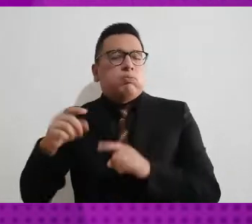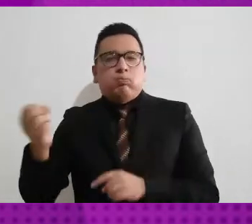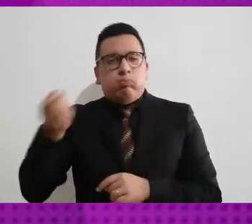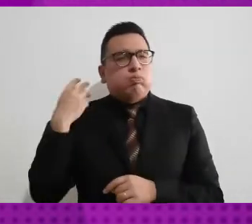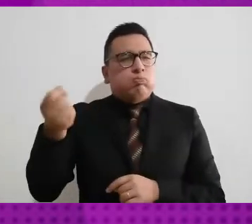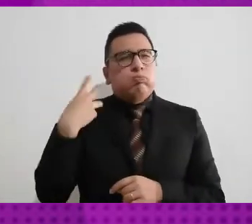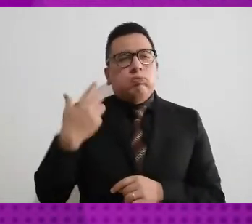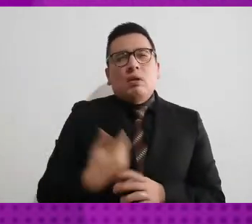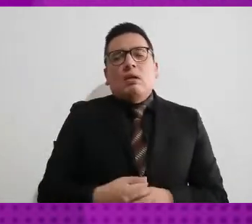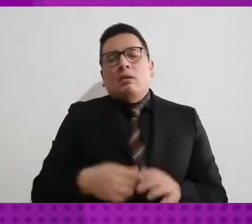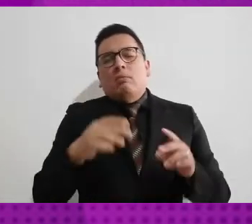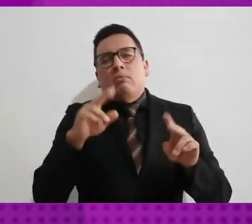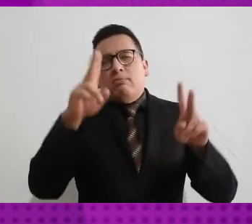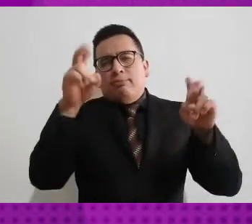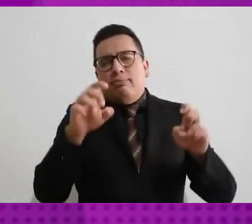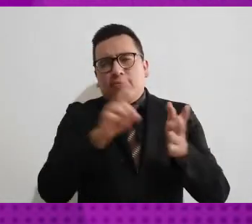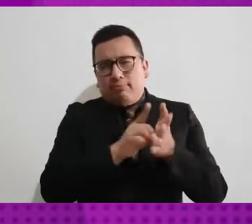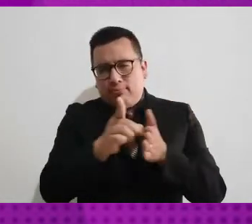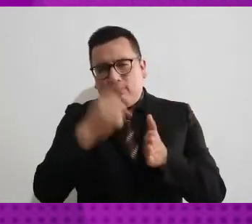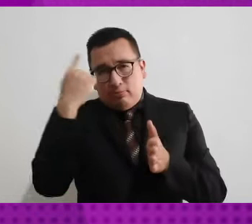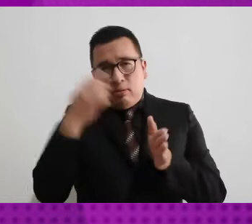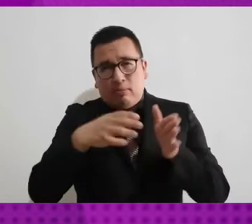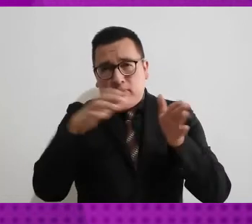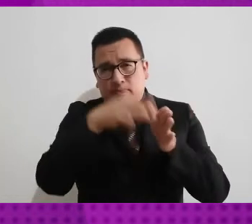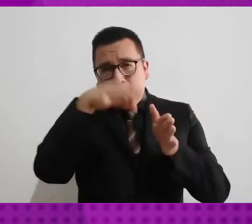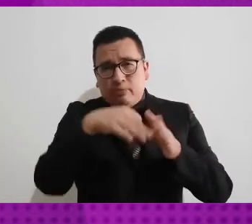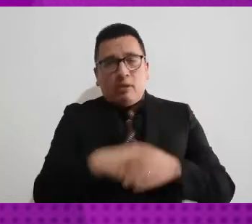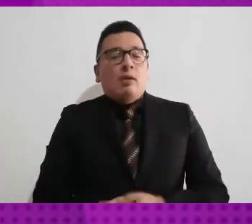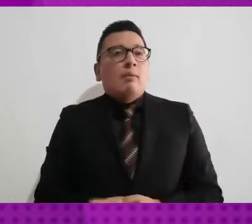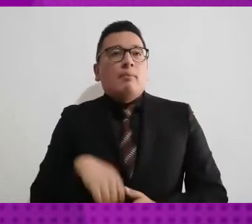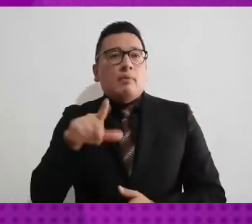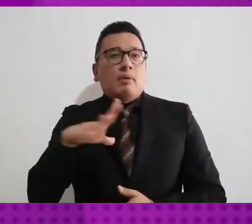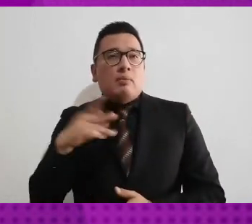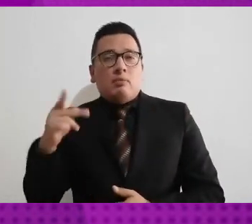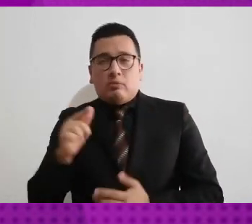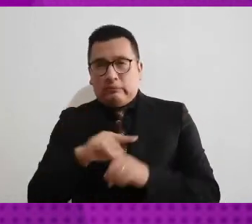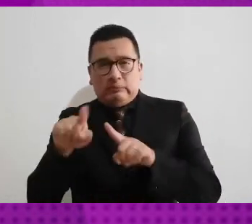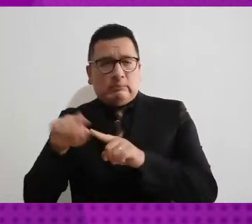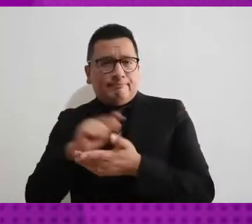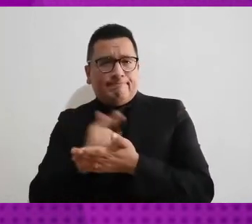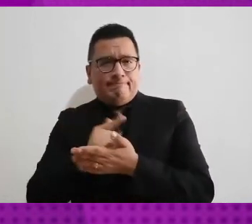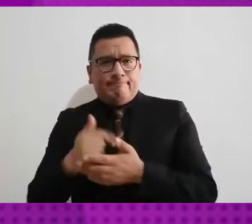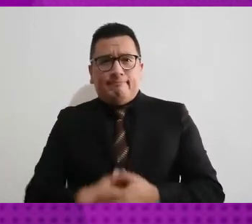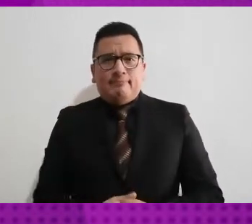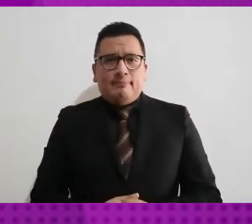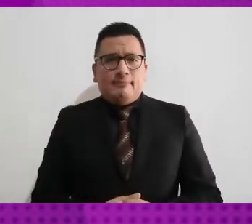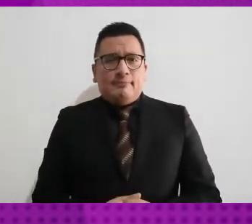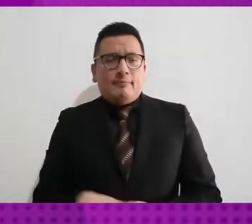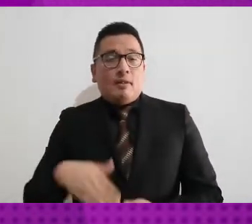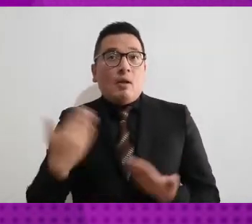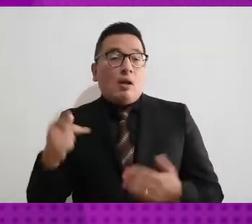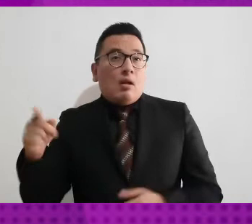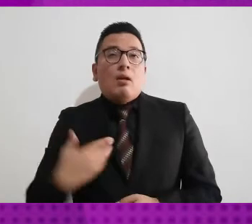foros nacionales e internacionales relacionados con el derecho electoral, también autor de varios libros, y actualmente